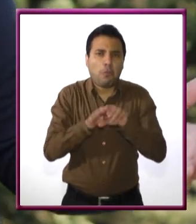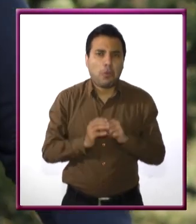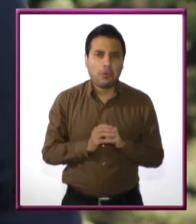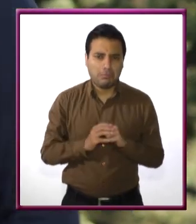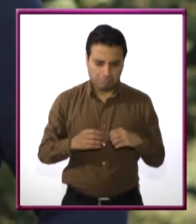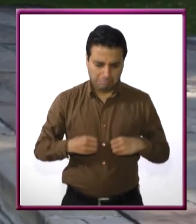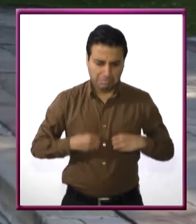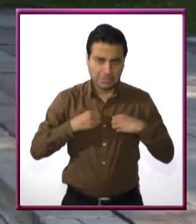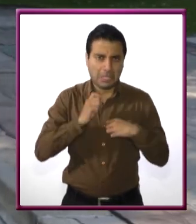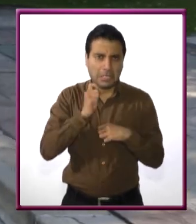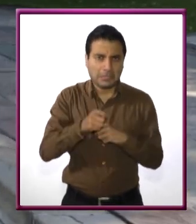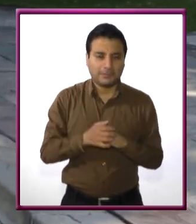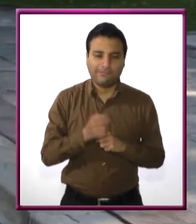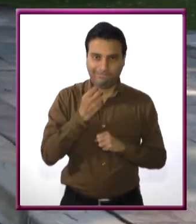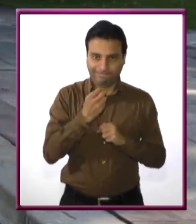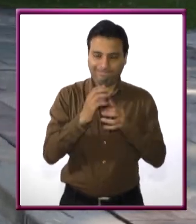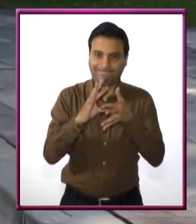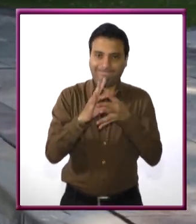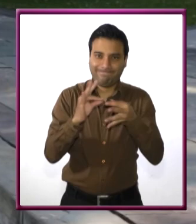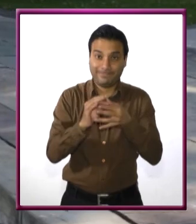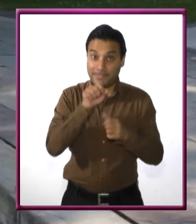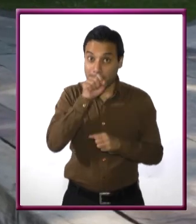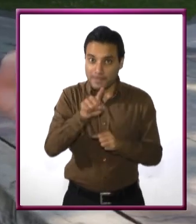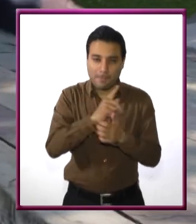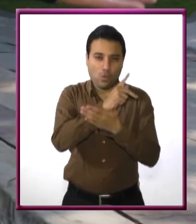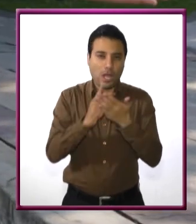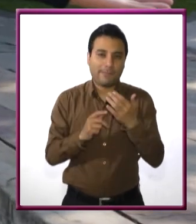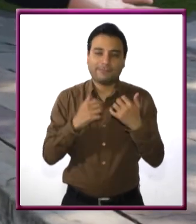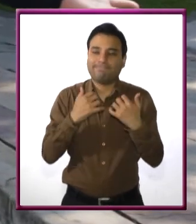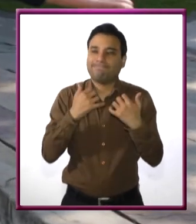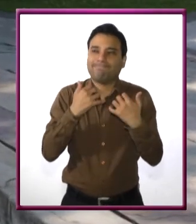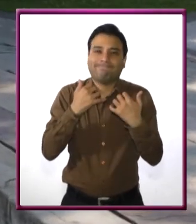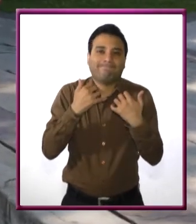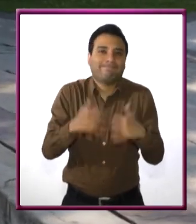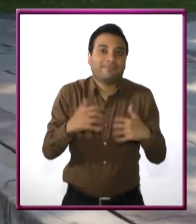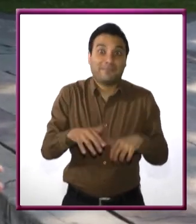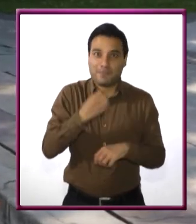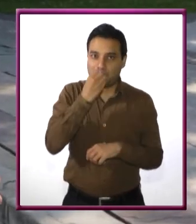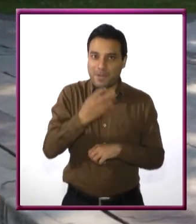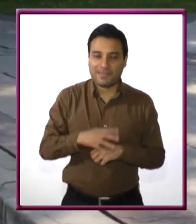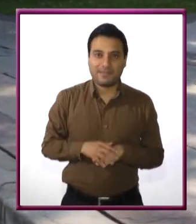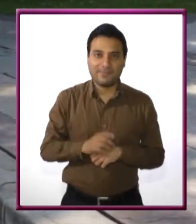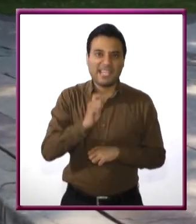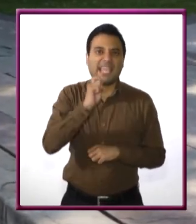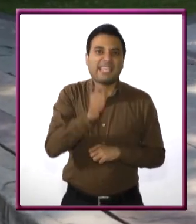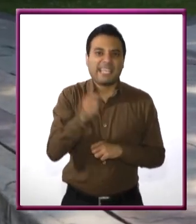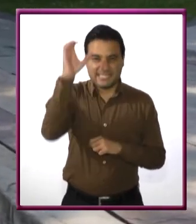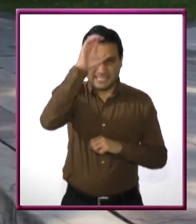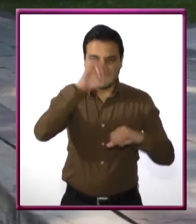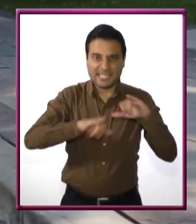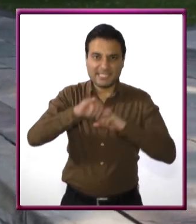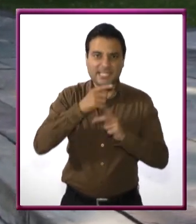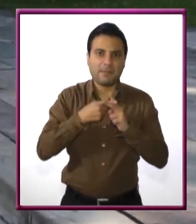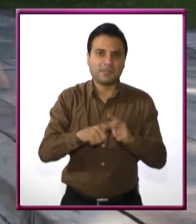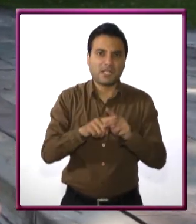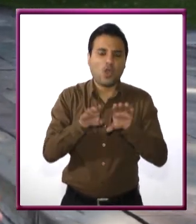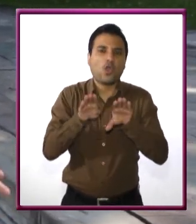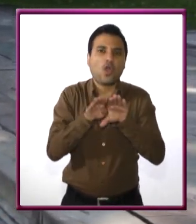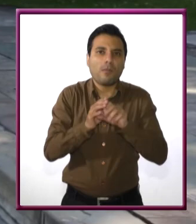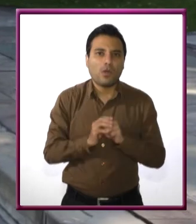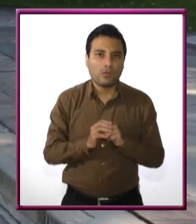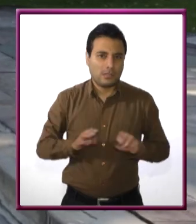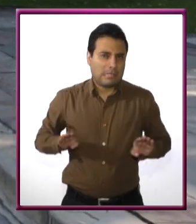afecta nuestra vida? Y claro, empezaremos con un programa súper. ¿Qué es la ciencia? ¿Cómo se originó? ¿Y